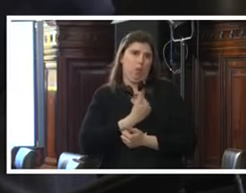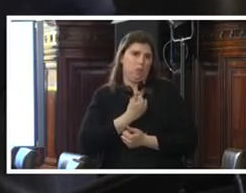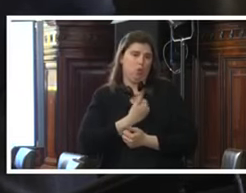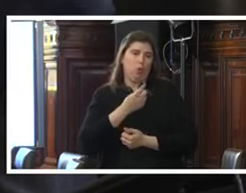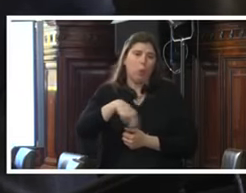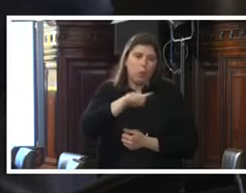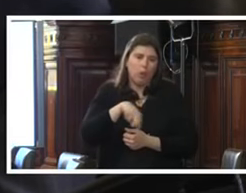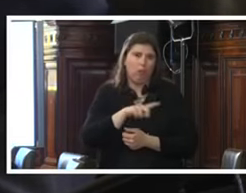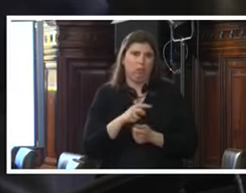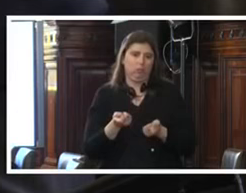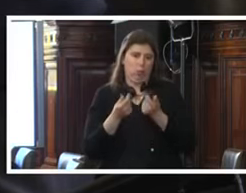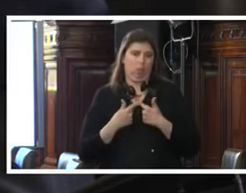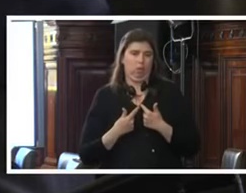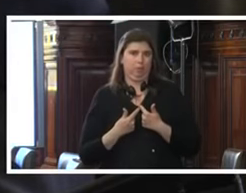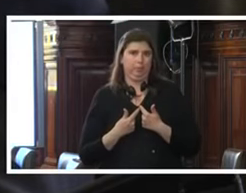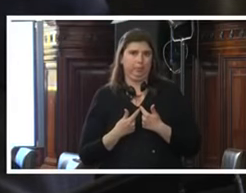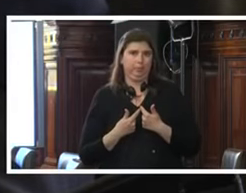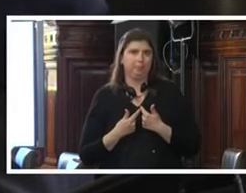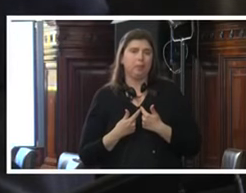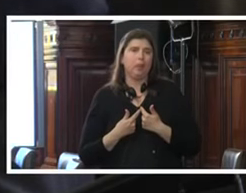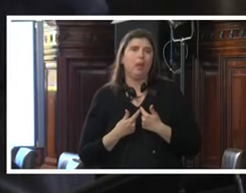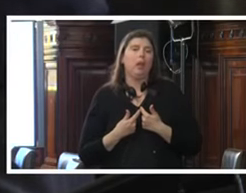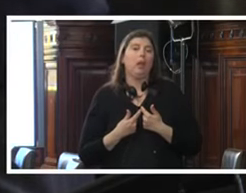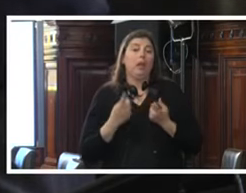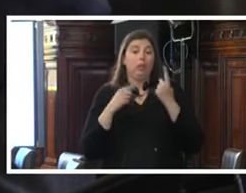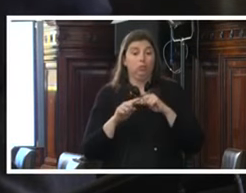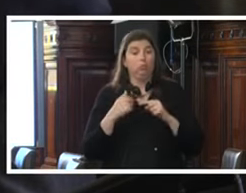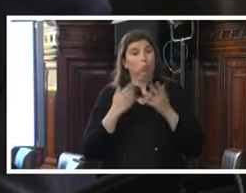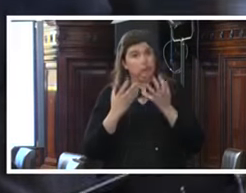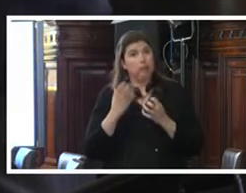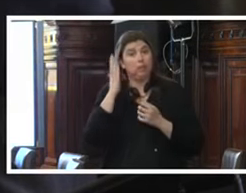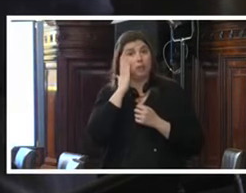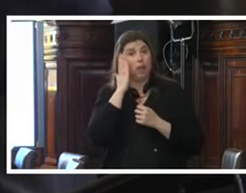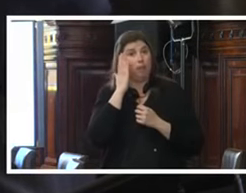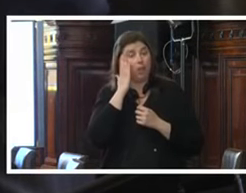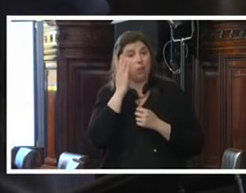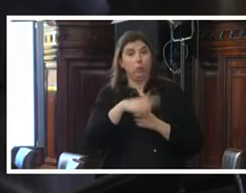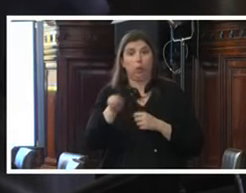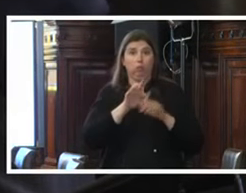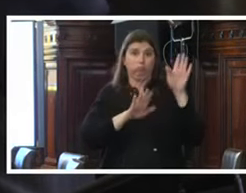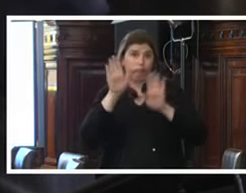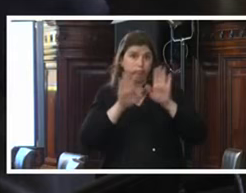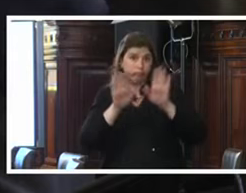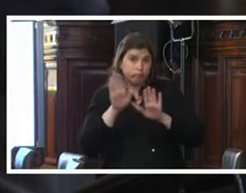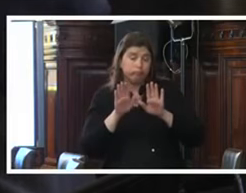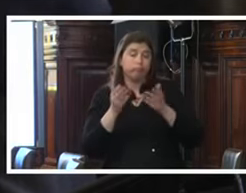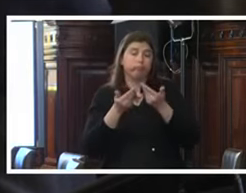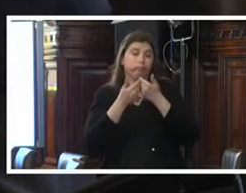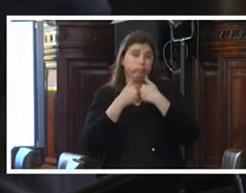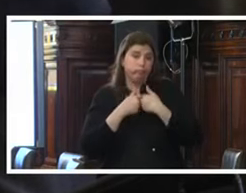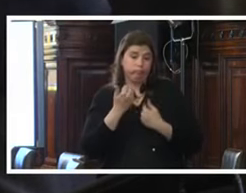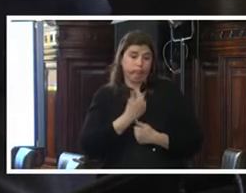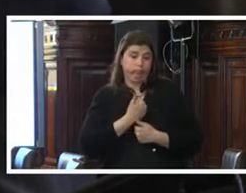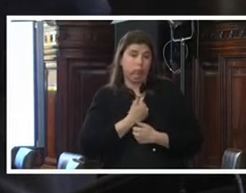nos dan por eso yo quisiera saber en sus intervenciones si podría señalarse